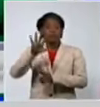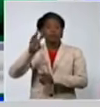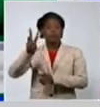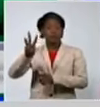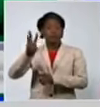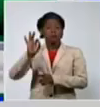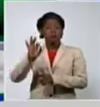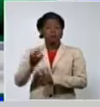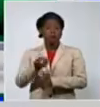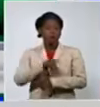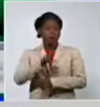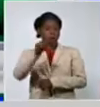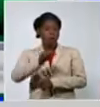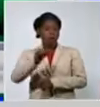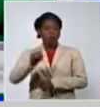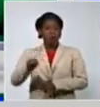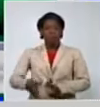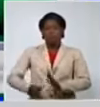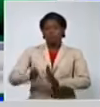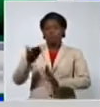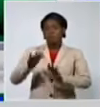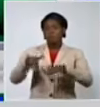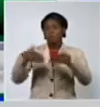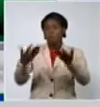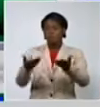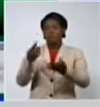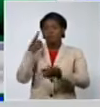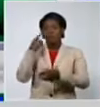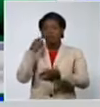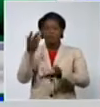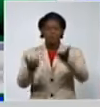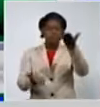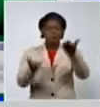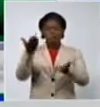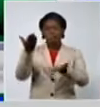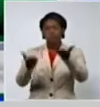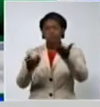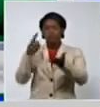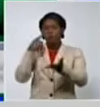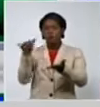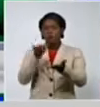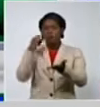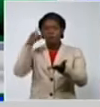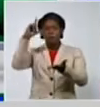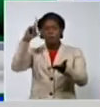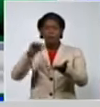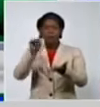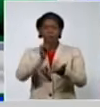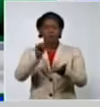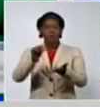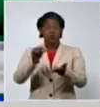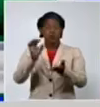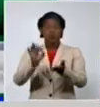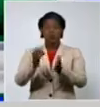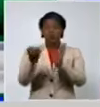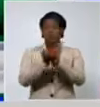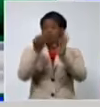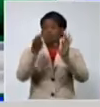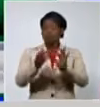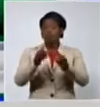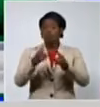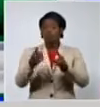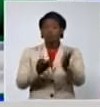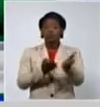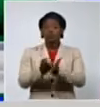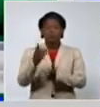un balance positivo y permite que se disminuya el número de activos al tener un % mayor